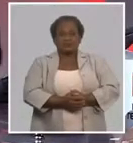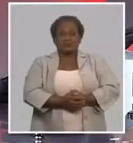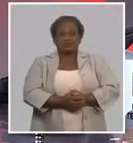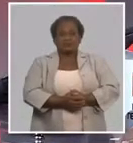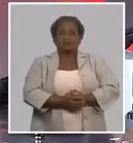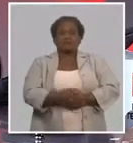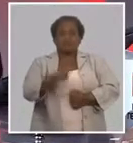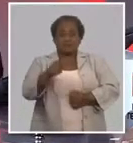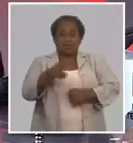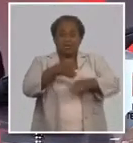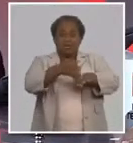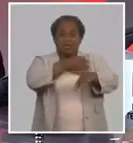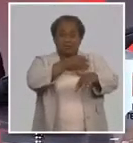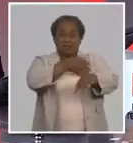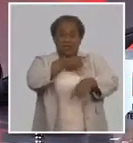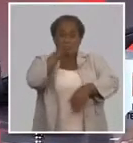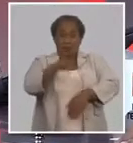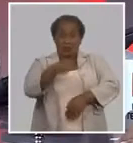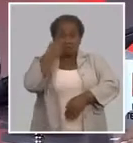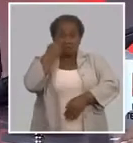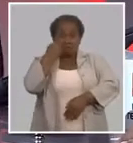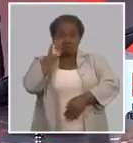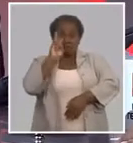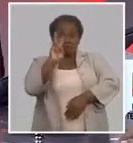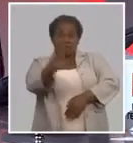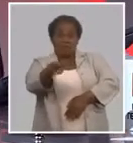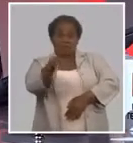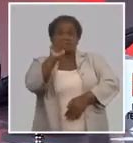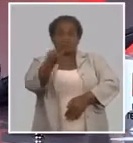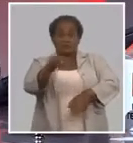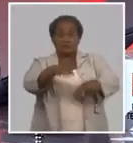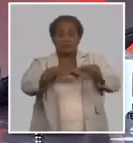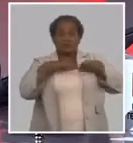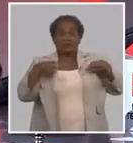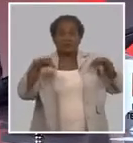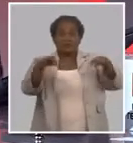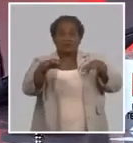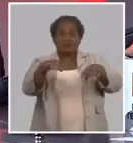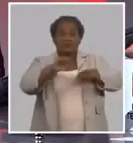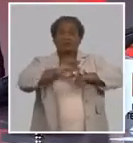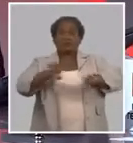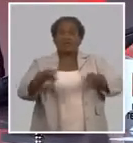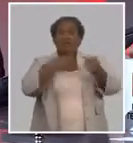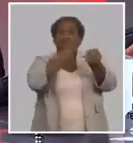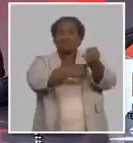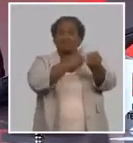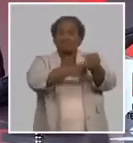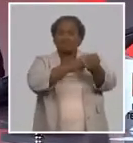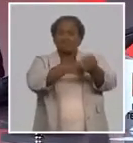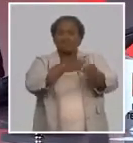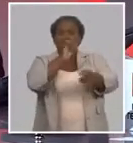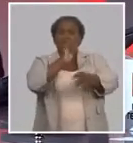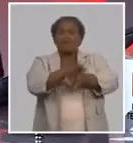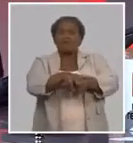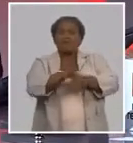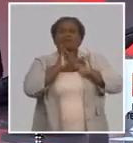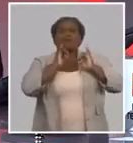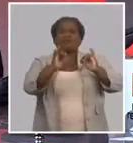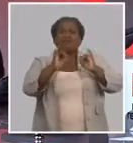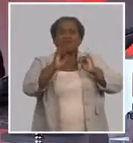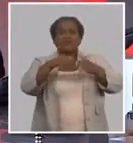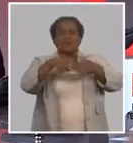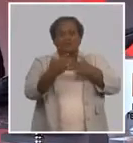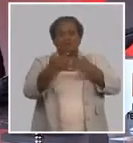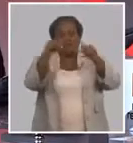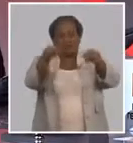bueno adelantos de lo que podrán ver hoy en nuestro programa vamos como es habitual a empezar con nuestra sección la noticia del